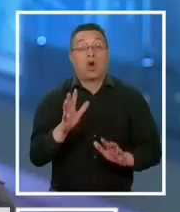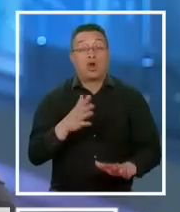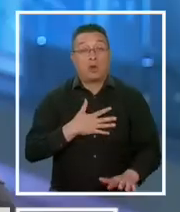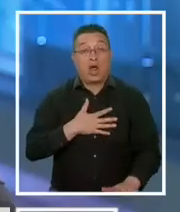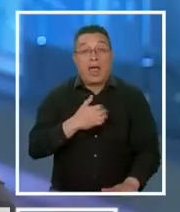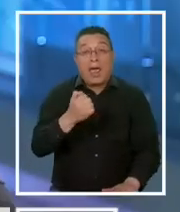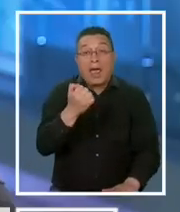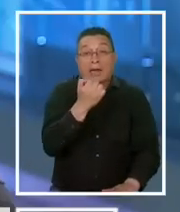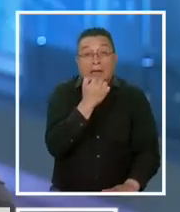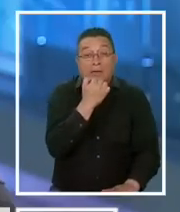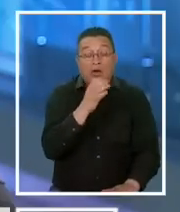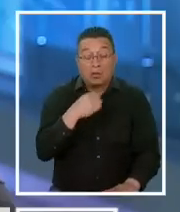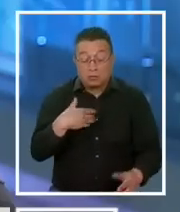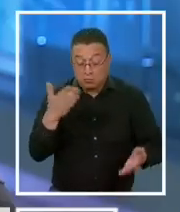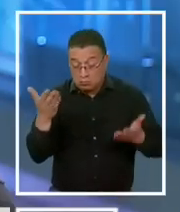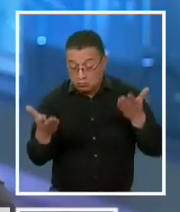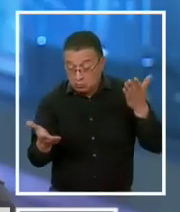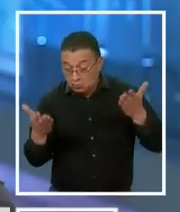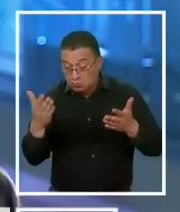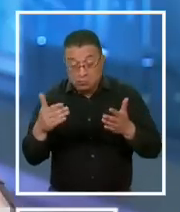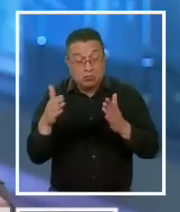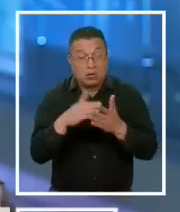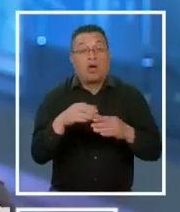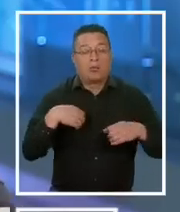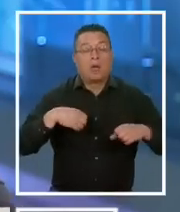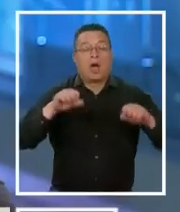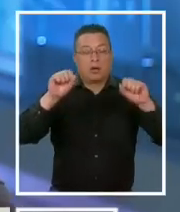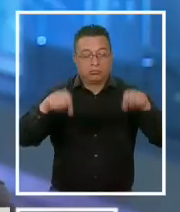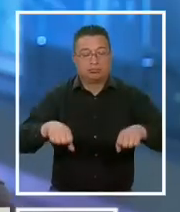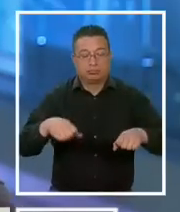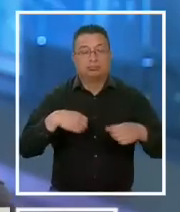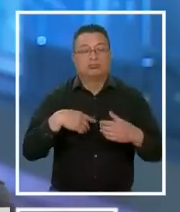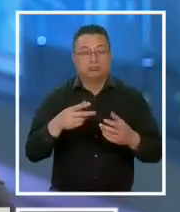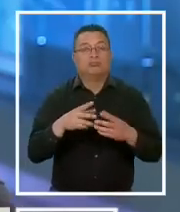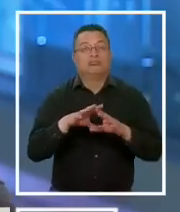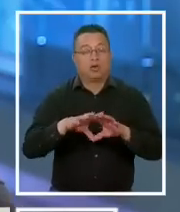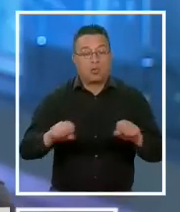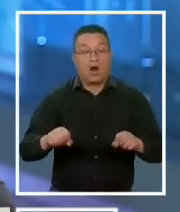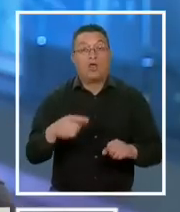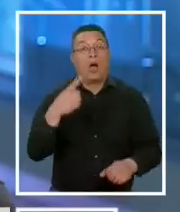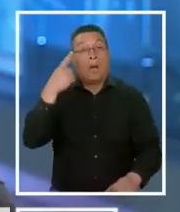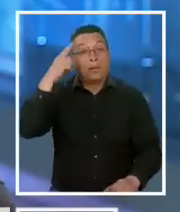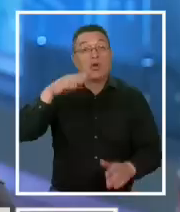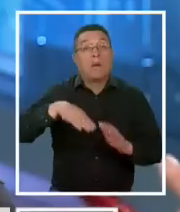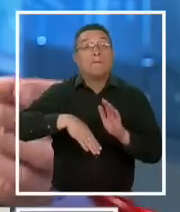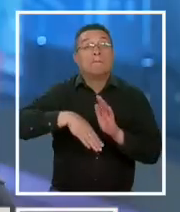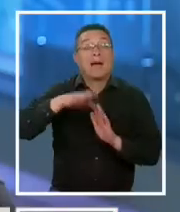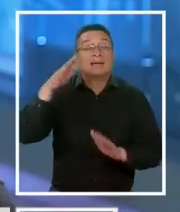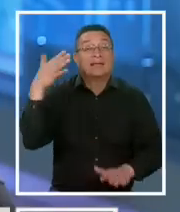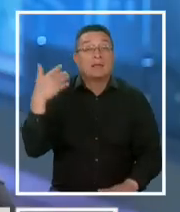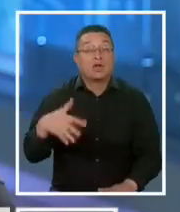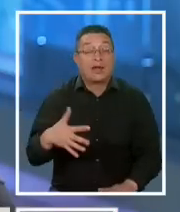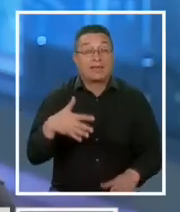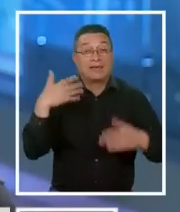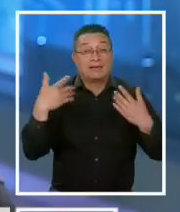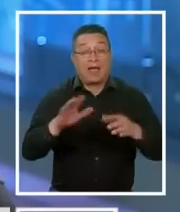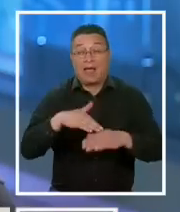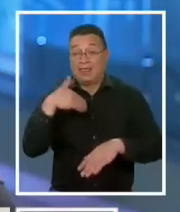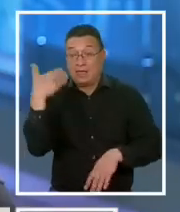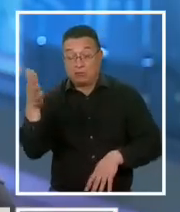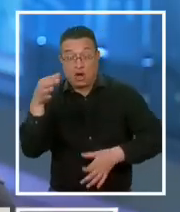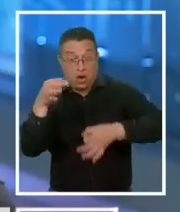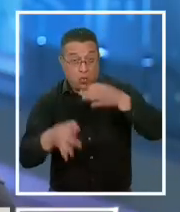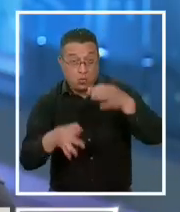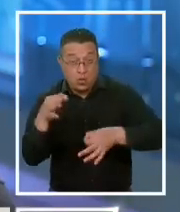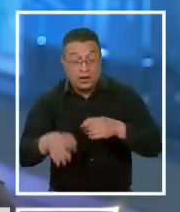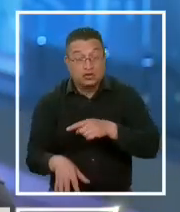rada quizás no sopesando los antecedentes aceptamos esa salida Pero qué es lo más importante aquí en definitiva que luego cuando se va a juicio por